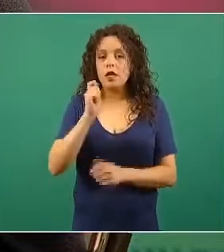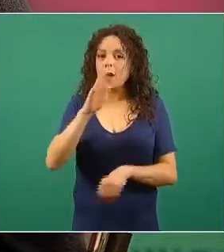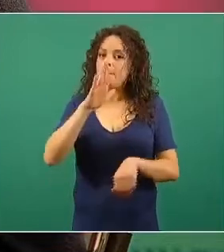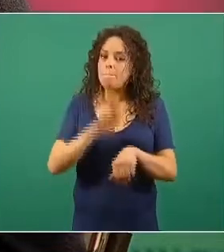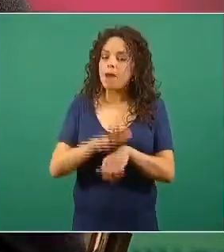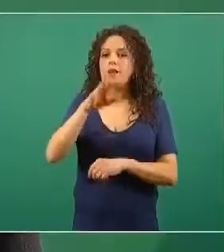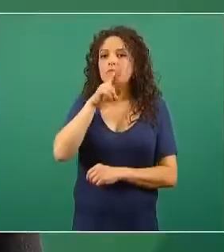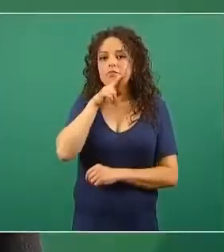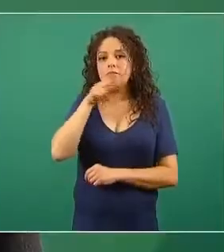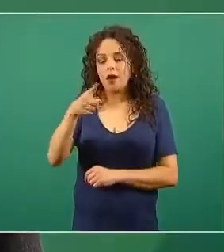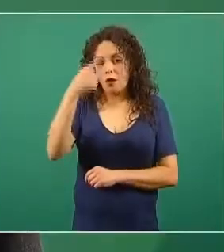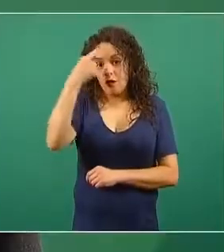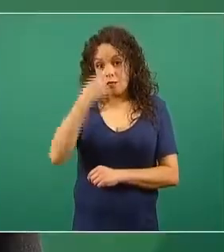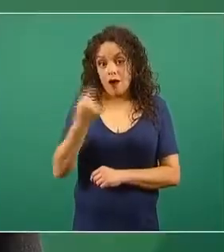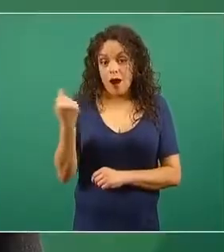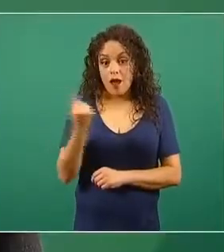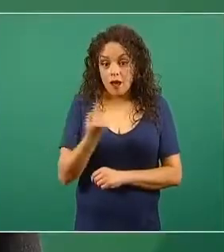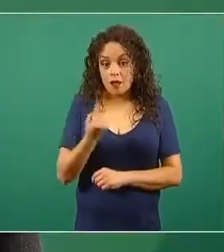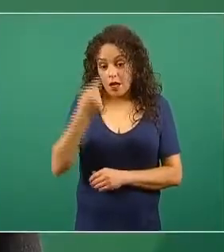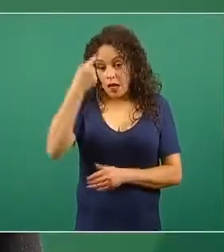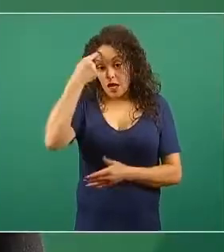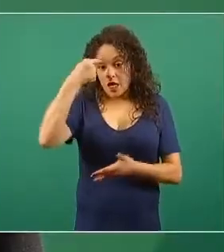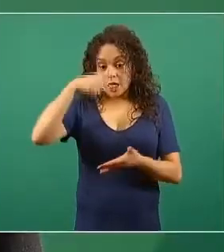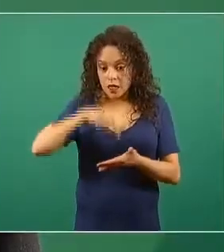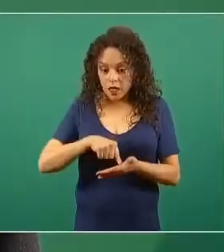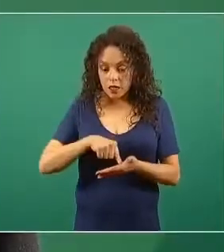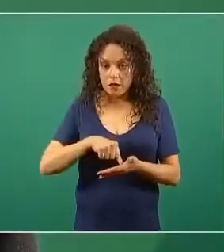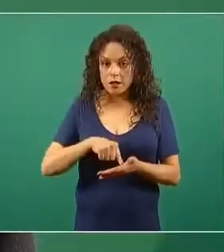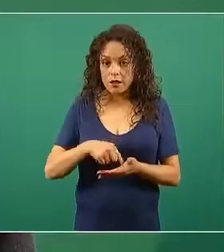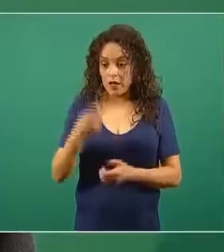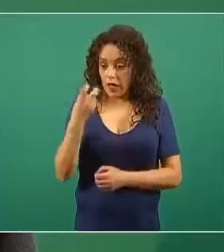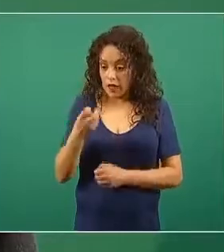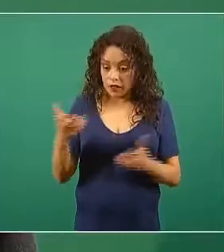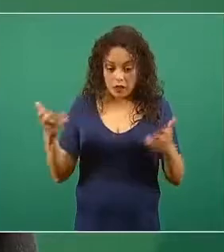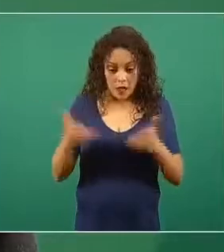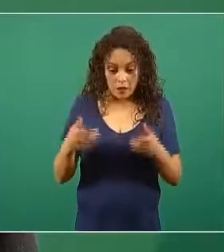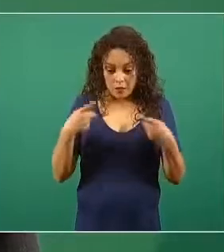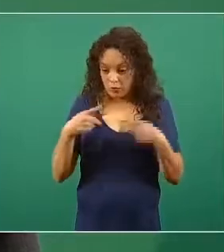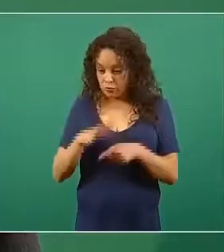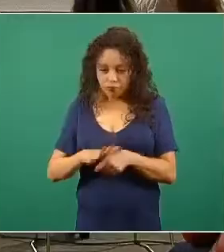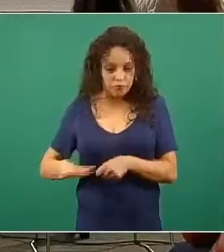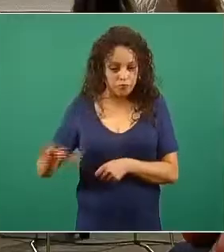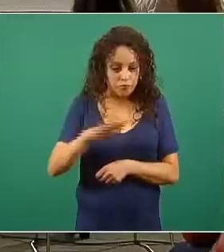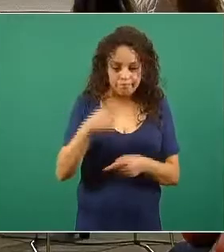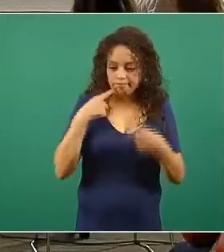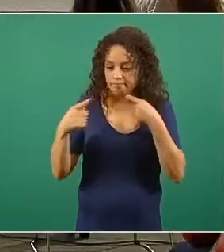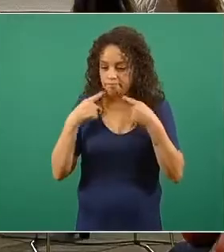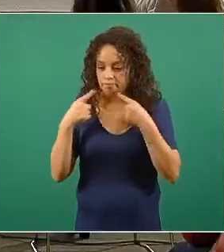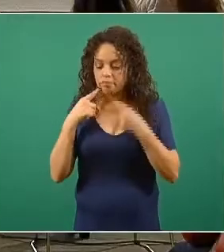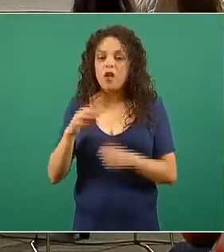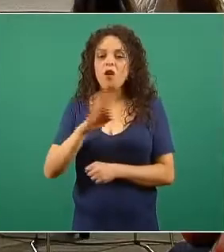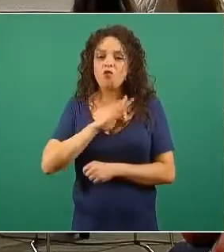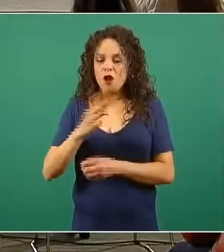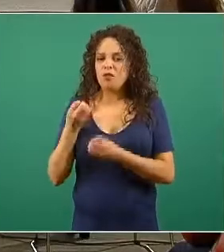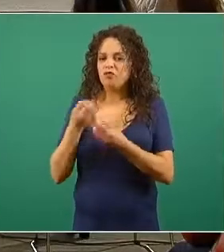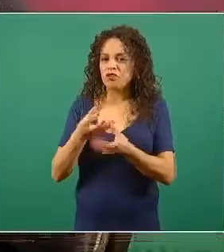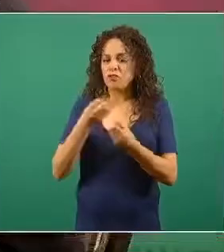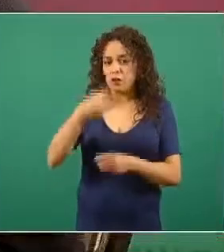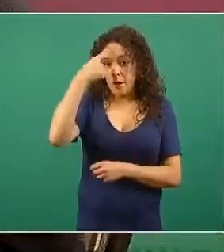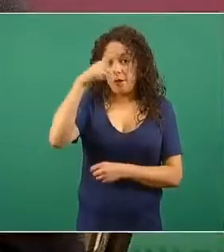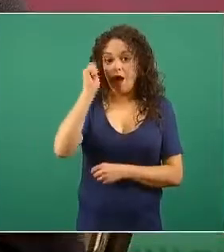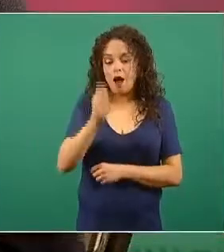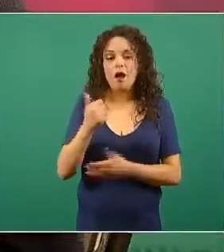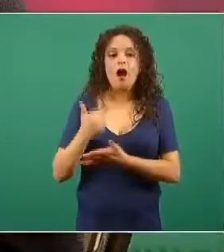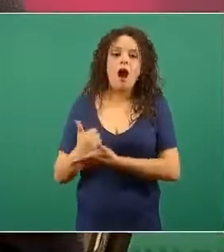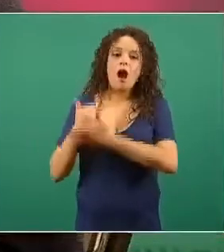mejoras en función de lo que se considere o lo que el personal técnico considere puede aportar y puede